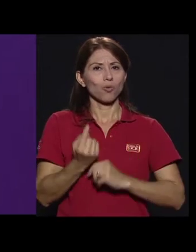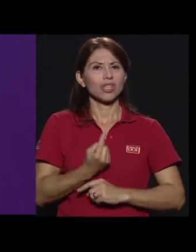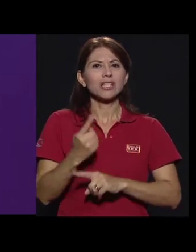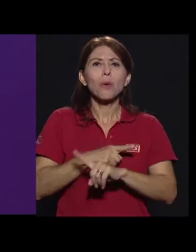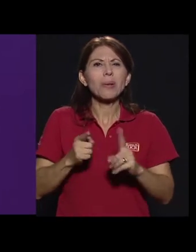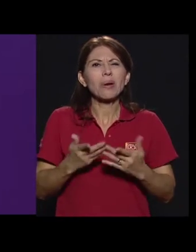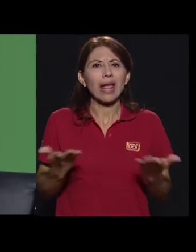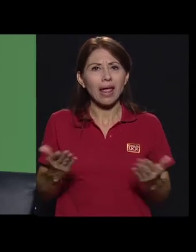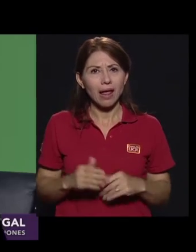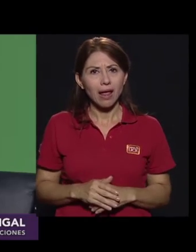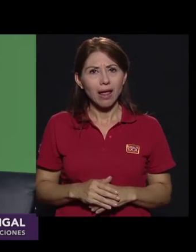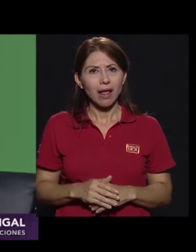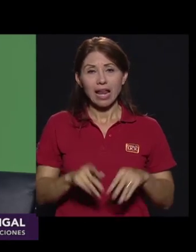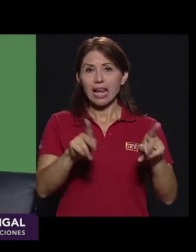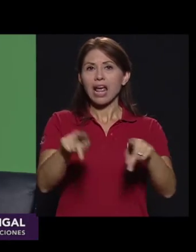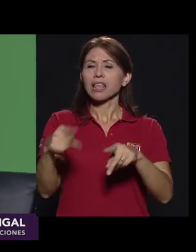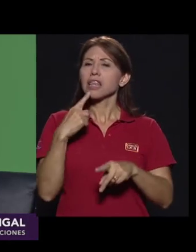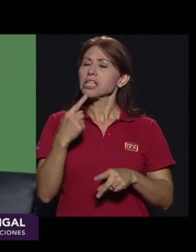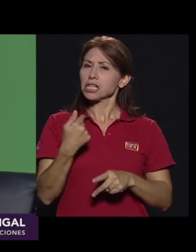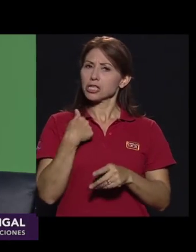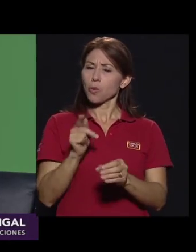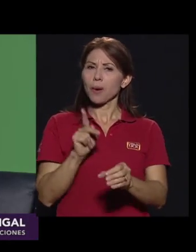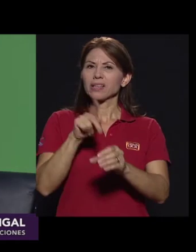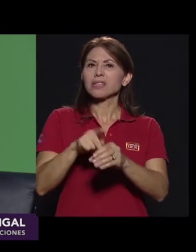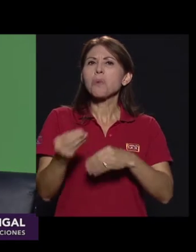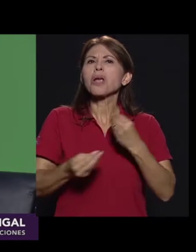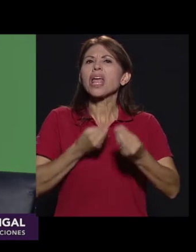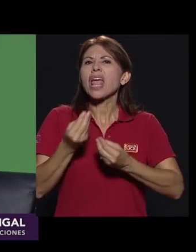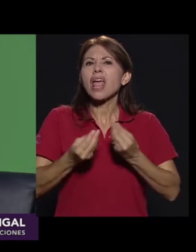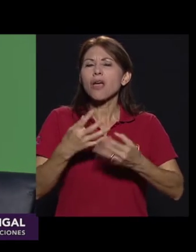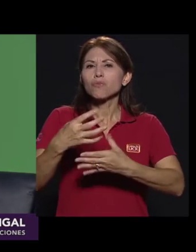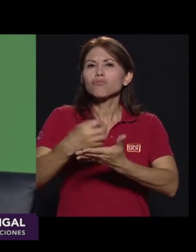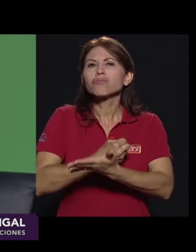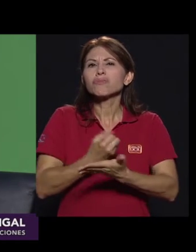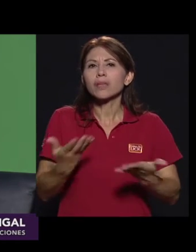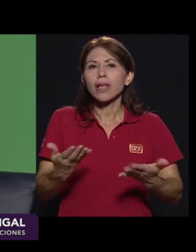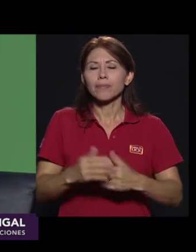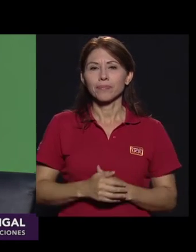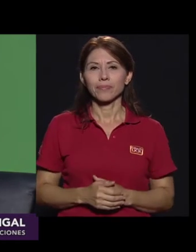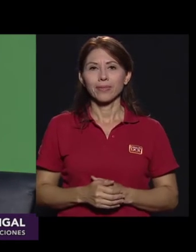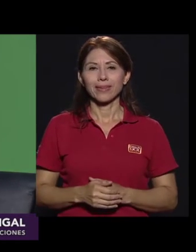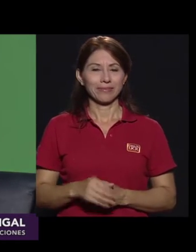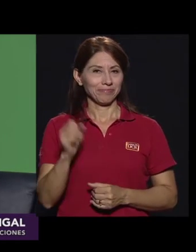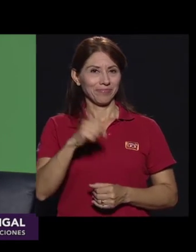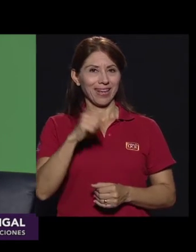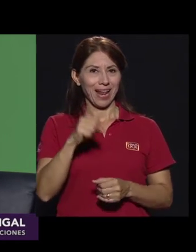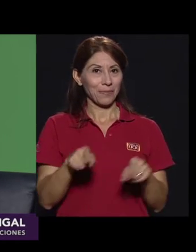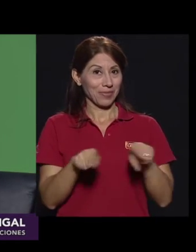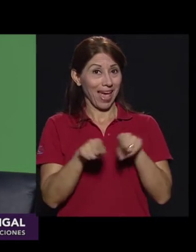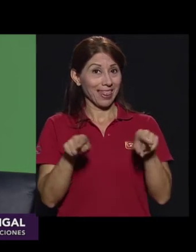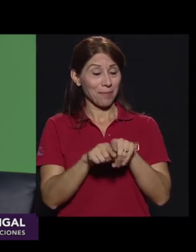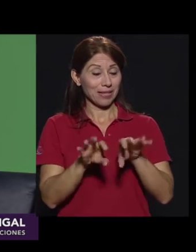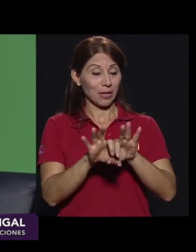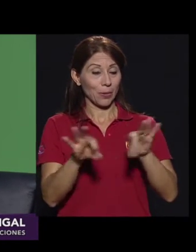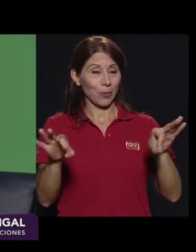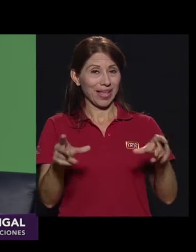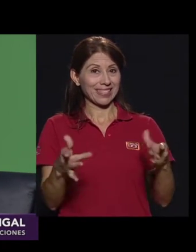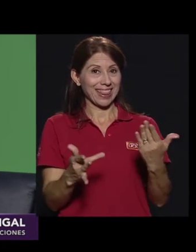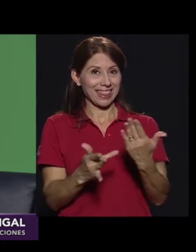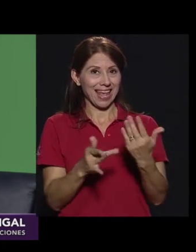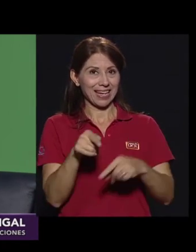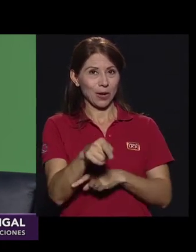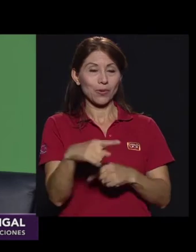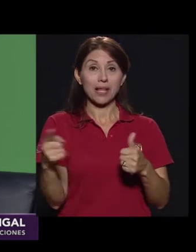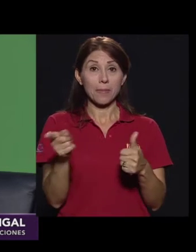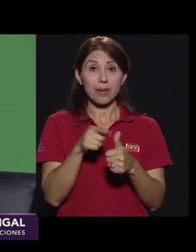voy a obtener yo de participar de este técnico? Claro, María Fernanda, además de este técnico, porque este es la primera formación